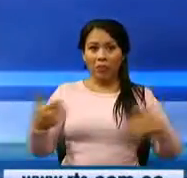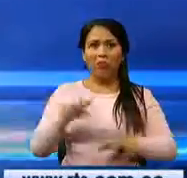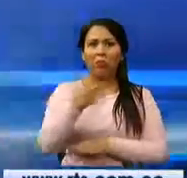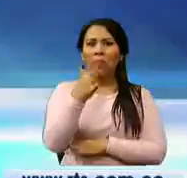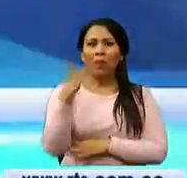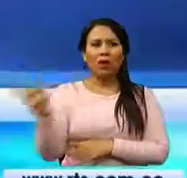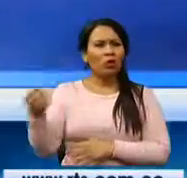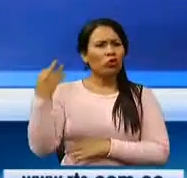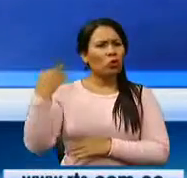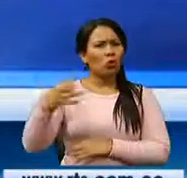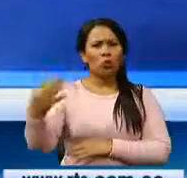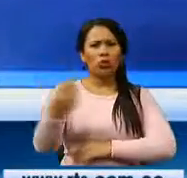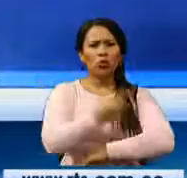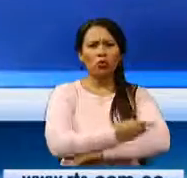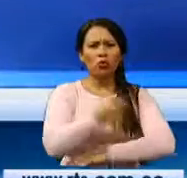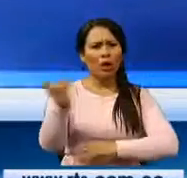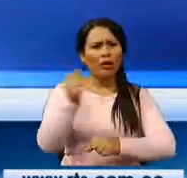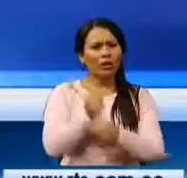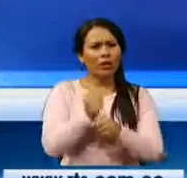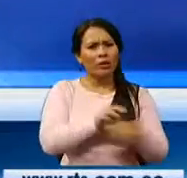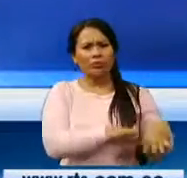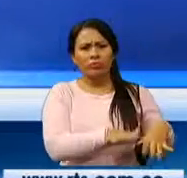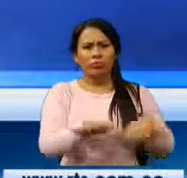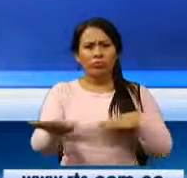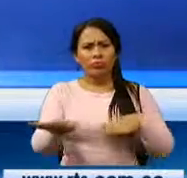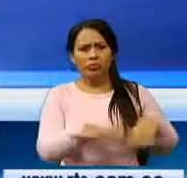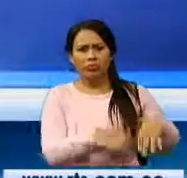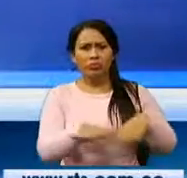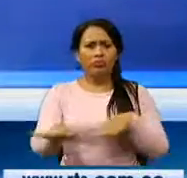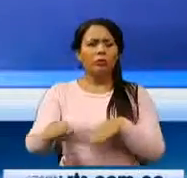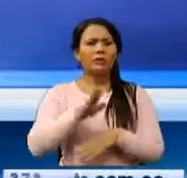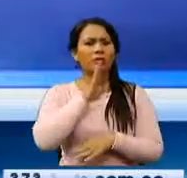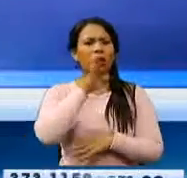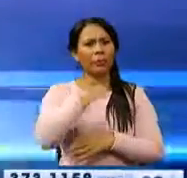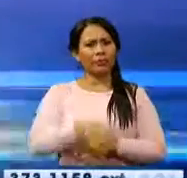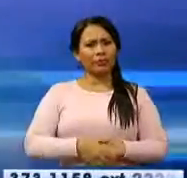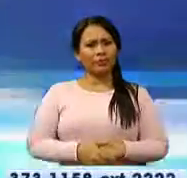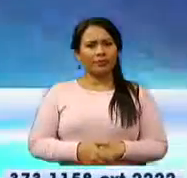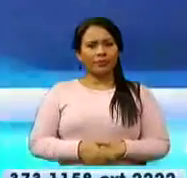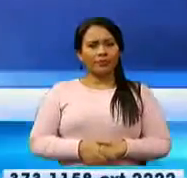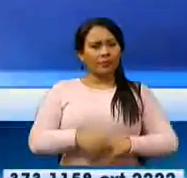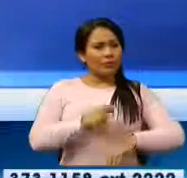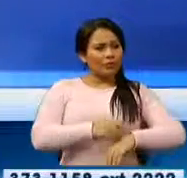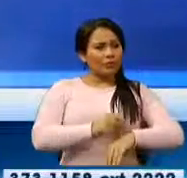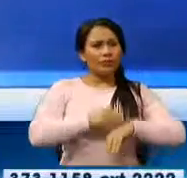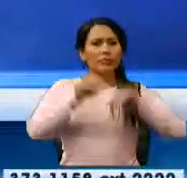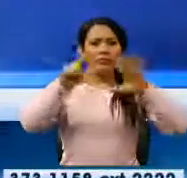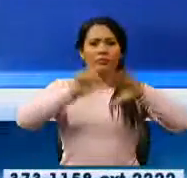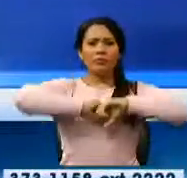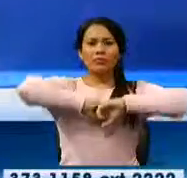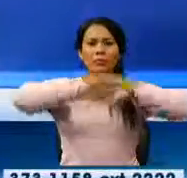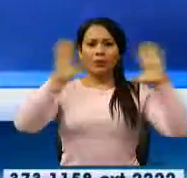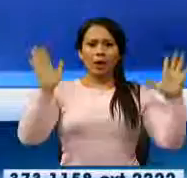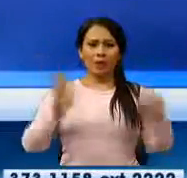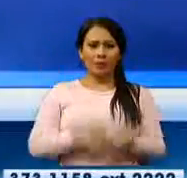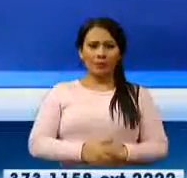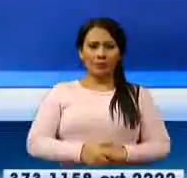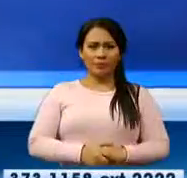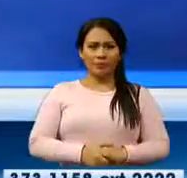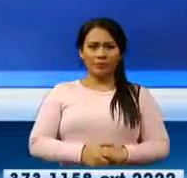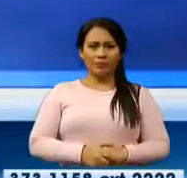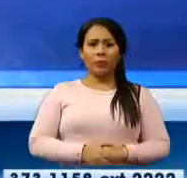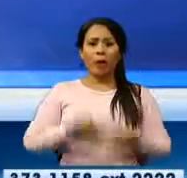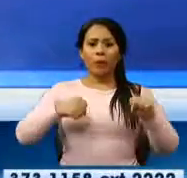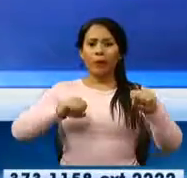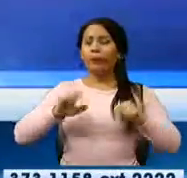los días entraba a trabajar para estar, todos los días es tu trabajo que él entra para acá. ¿A qué hora salía él de su casa? A las 7 de la mañana. Pero la moto está más arriba. La moto, ¿no?